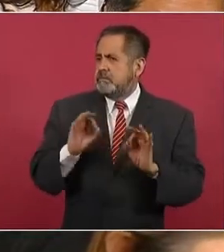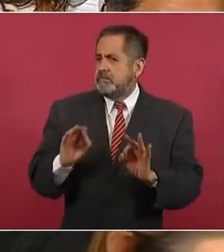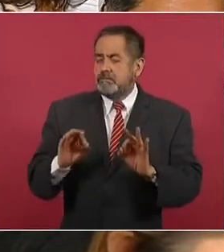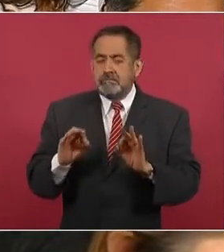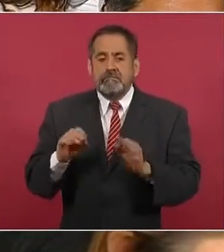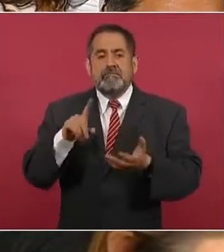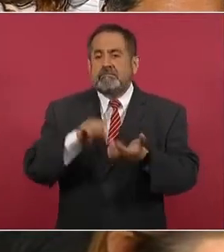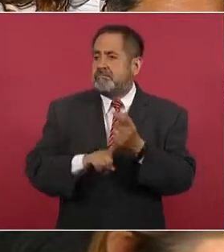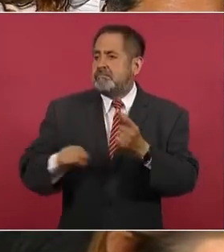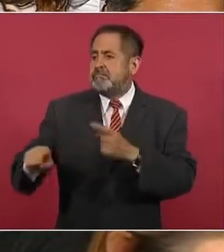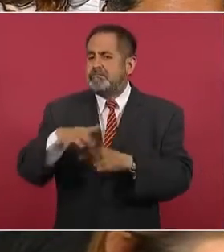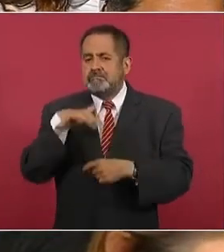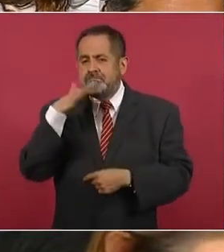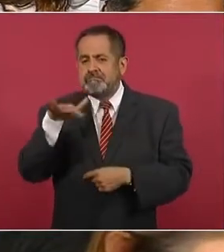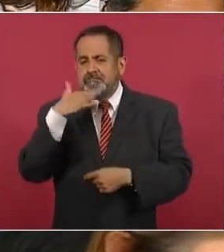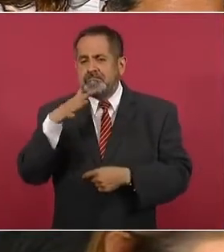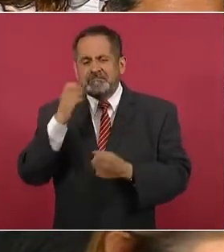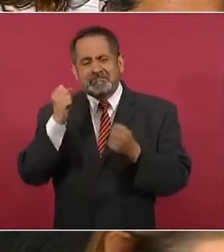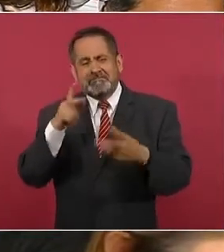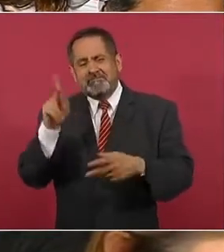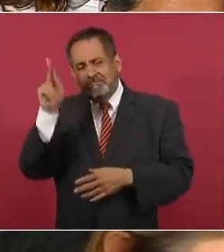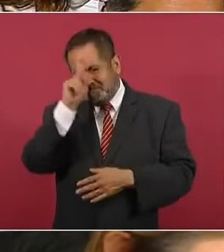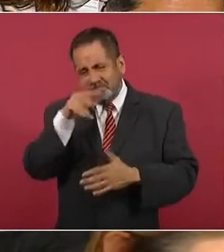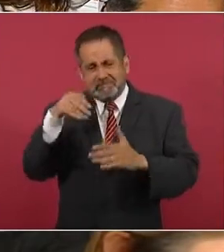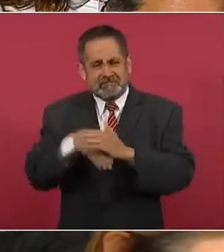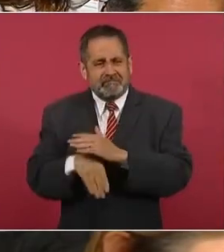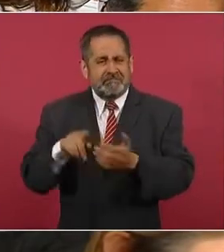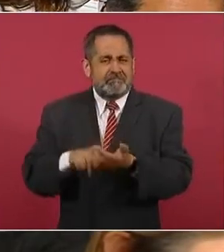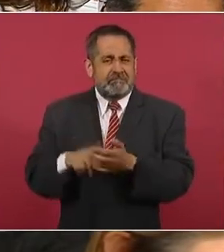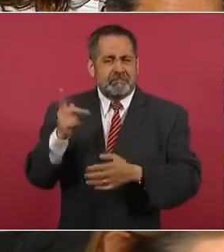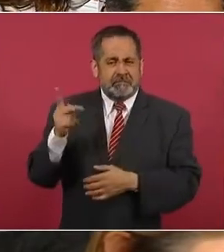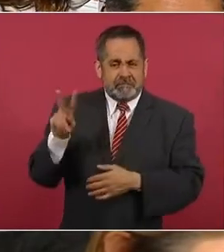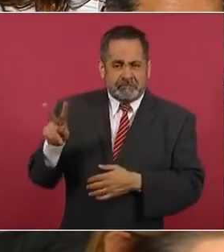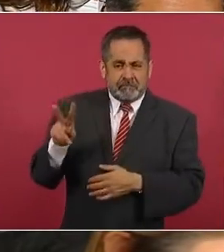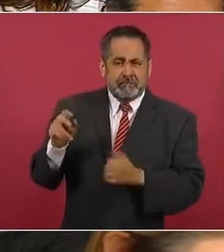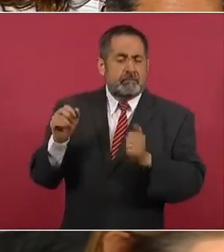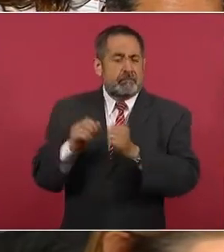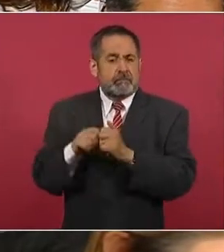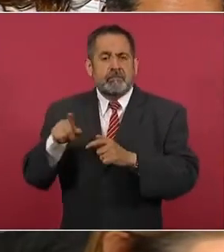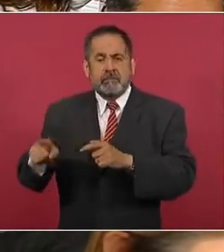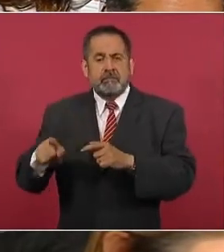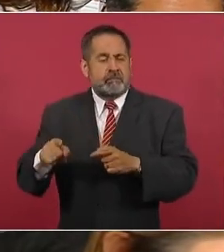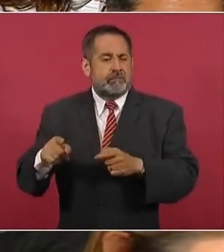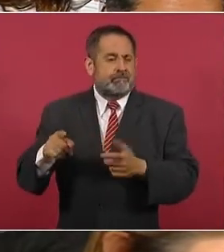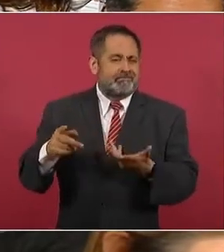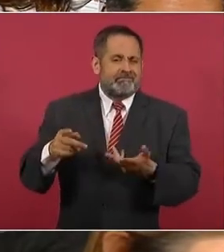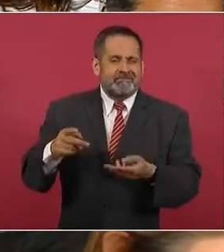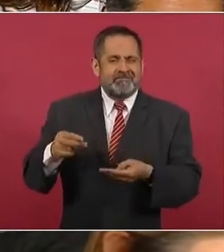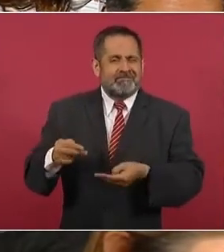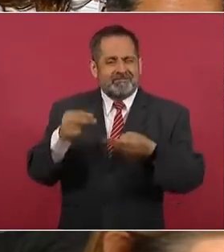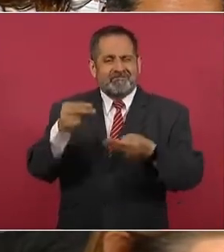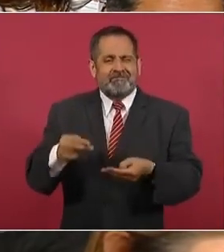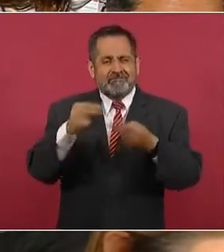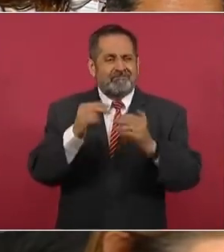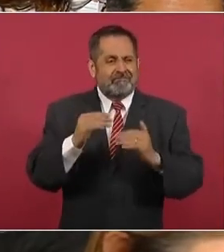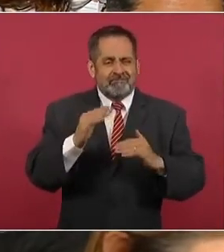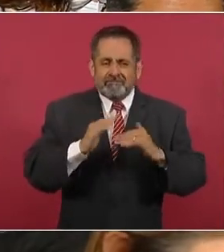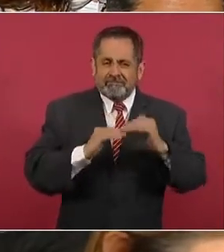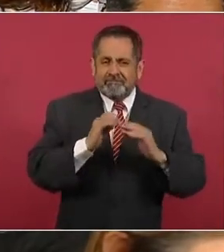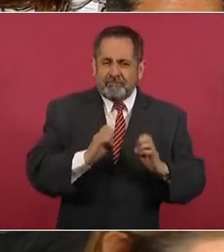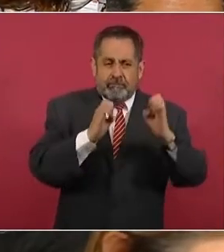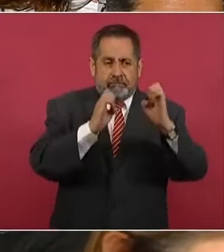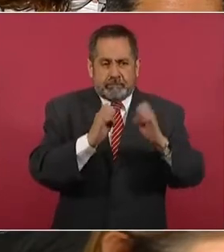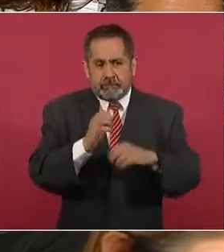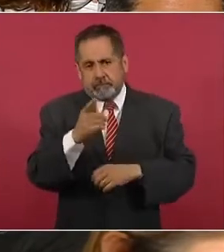la corrupción que ha habido en Puerto Vallarta, en Jalisco, con el cártel inmobiliario. Nos gustaría, si el presidente